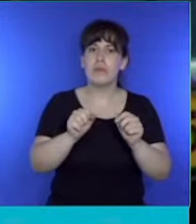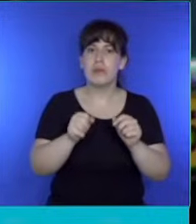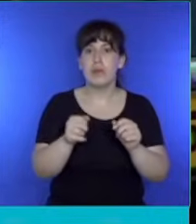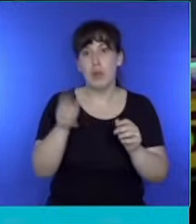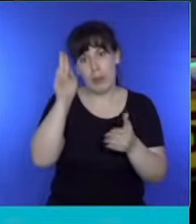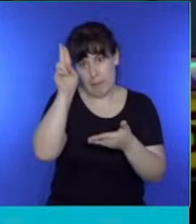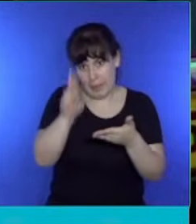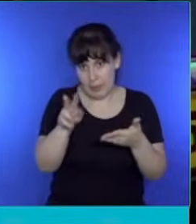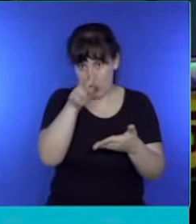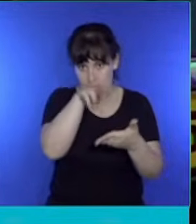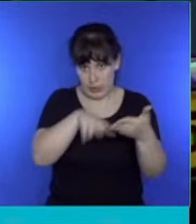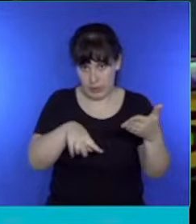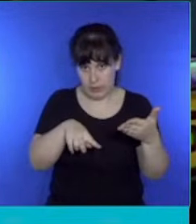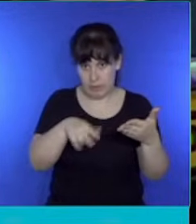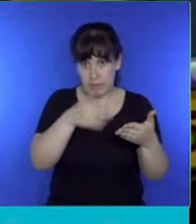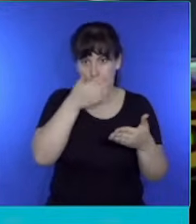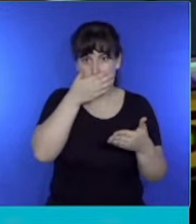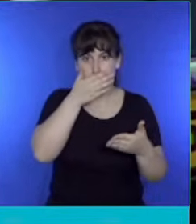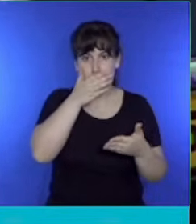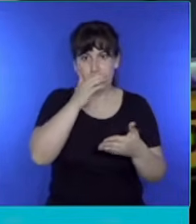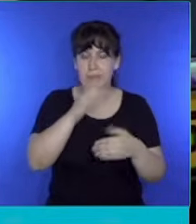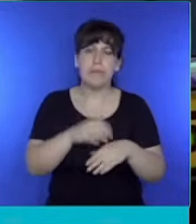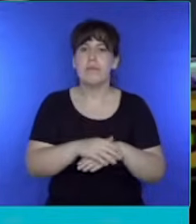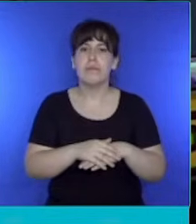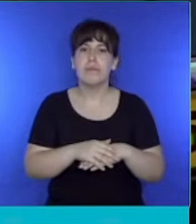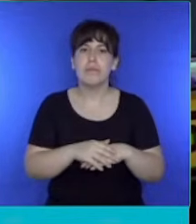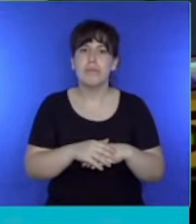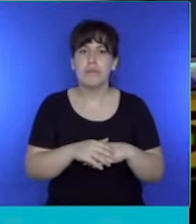pido permiso para leer.